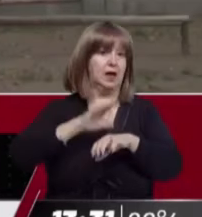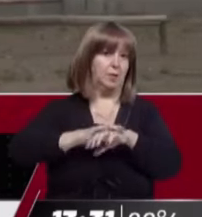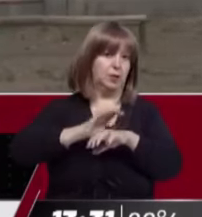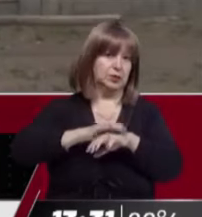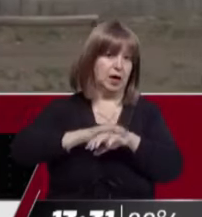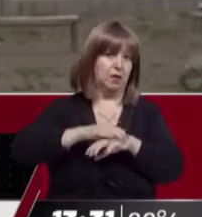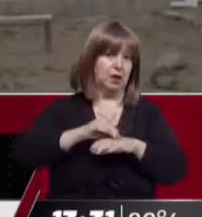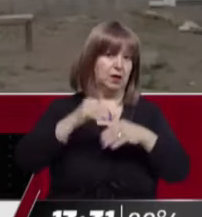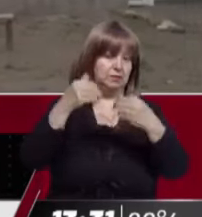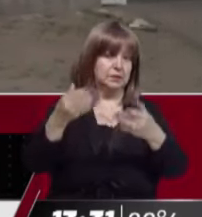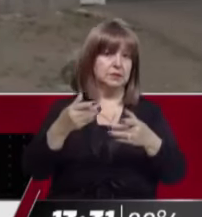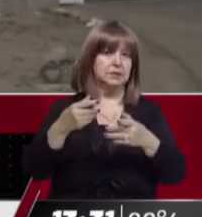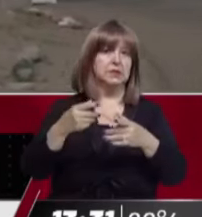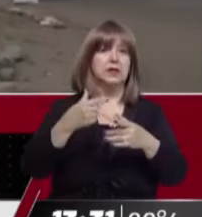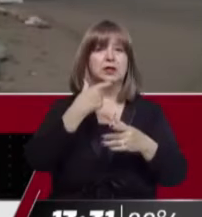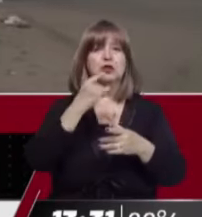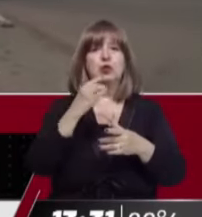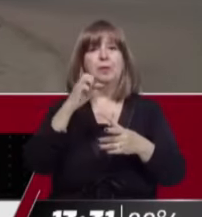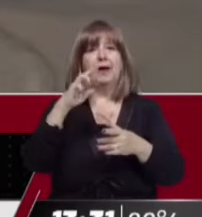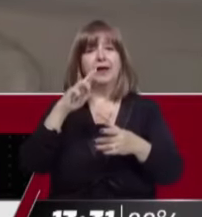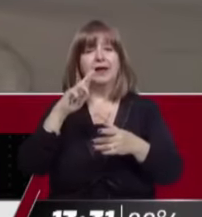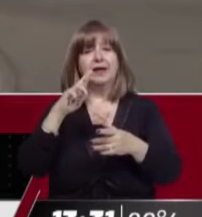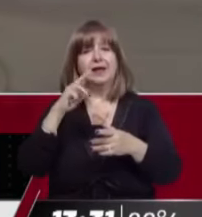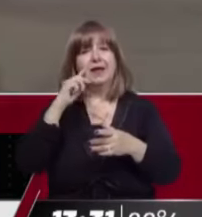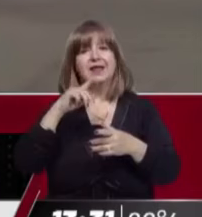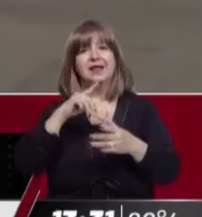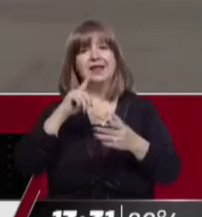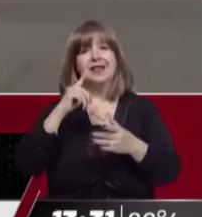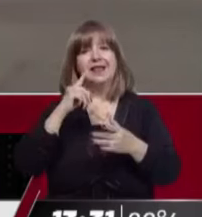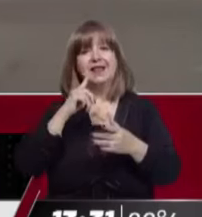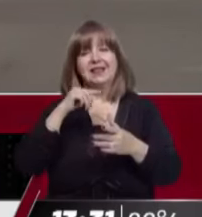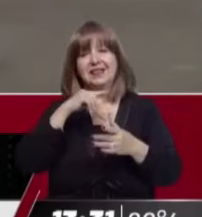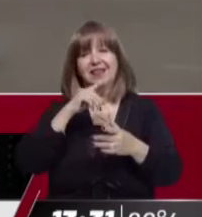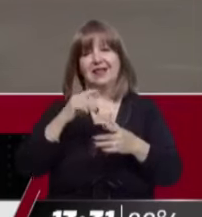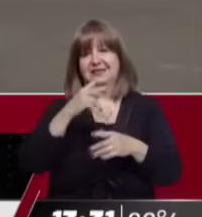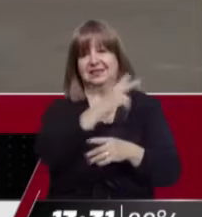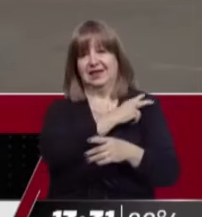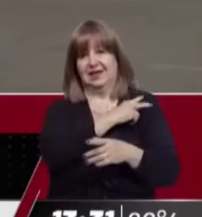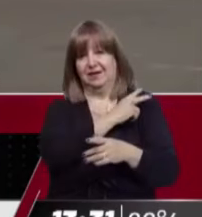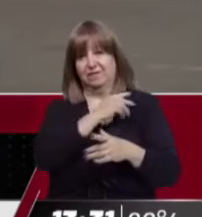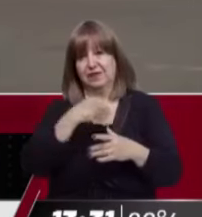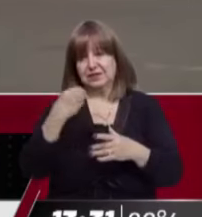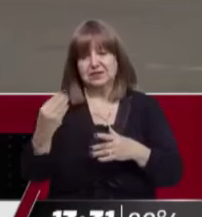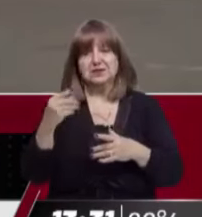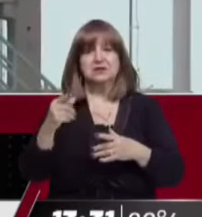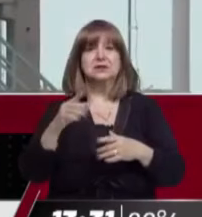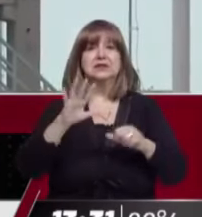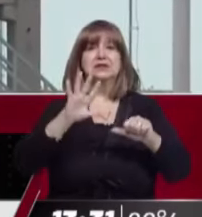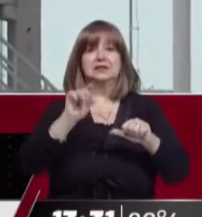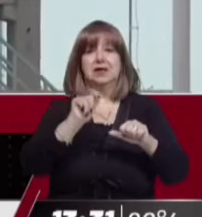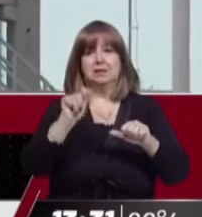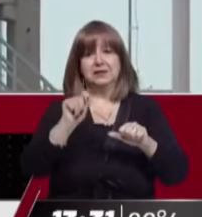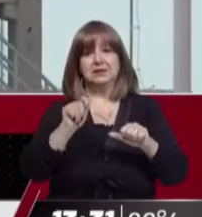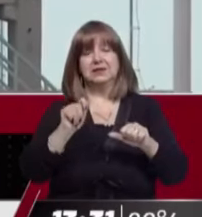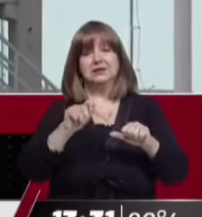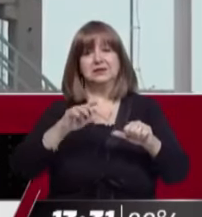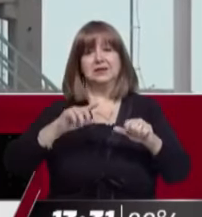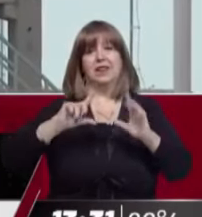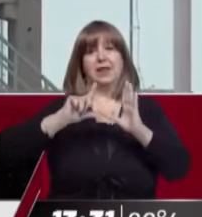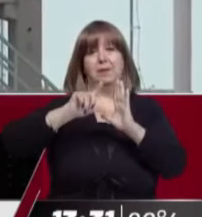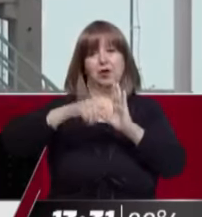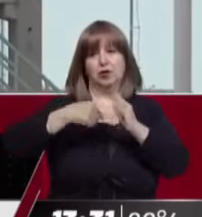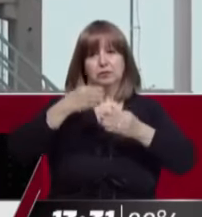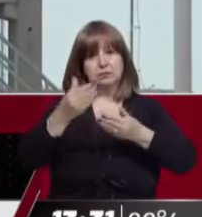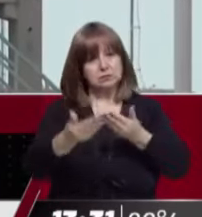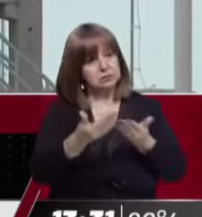servicio penitenciario que tiene la superintendencia sobre esa materia lo que lo que ha quedado vigente es el plazo no menor a 6 meses para hacer el retiro obviamente